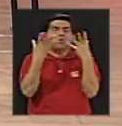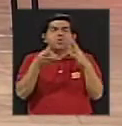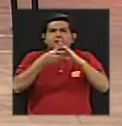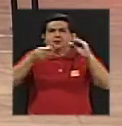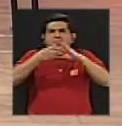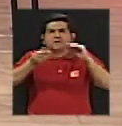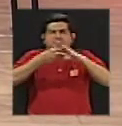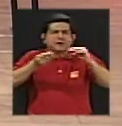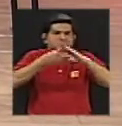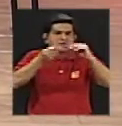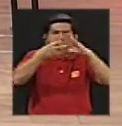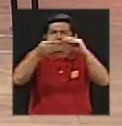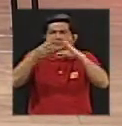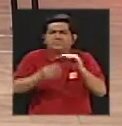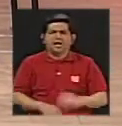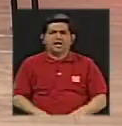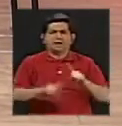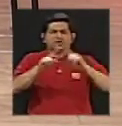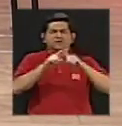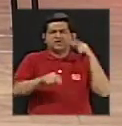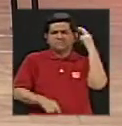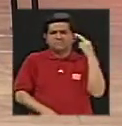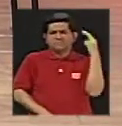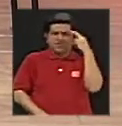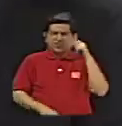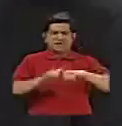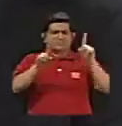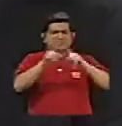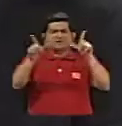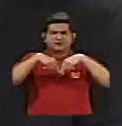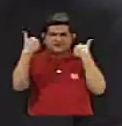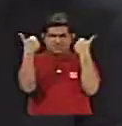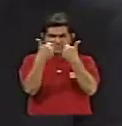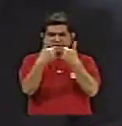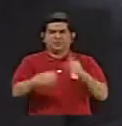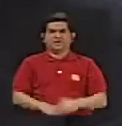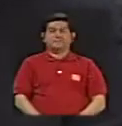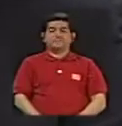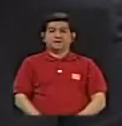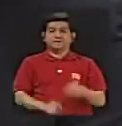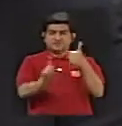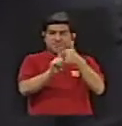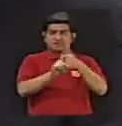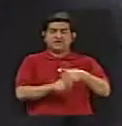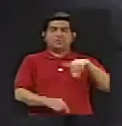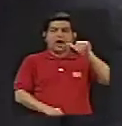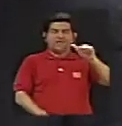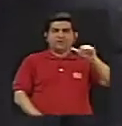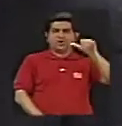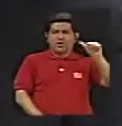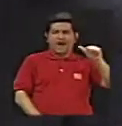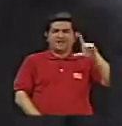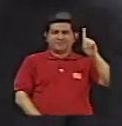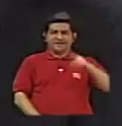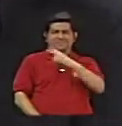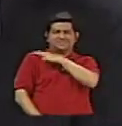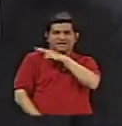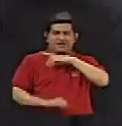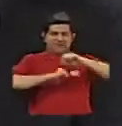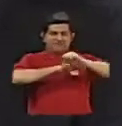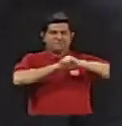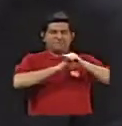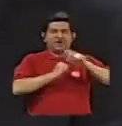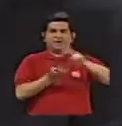comentarios, muchísimas reflexiones de distintos sectores, y el propio Antonio Álvarez de Santi, jefe de campaña del Partido de Liberación